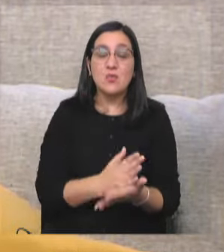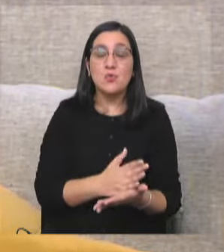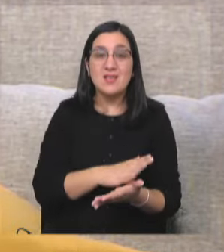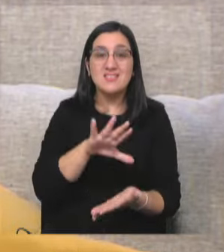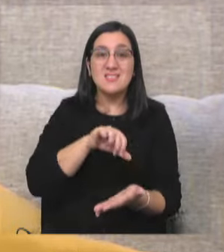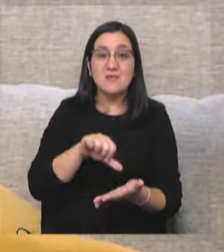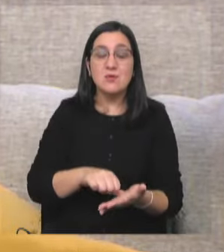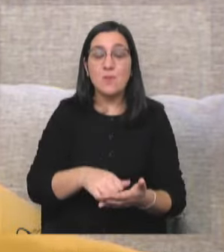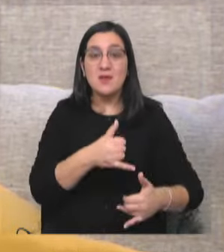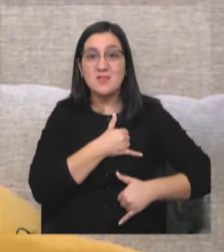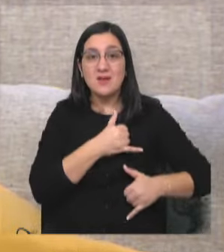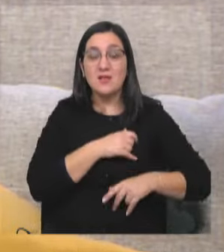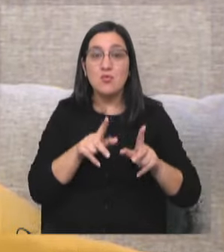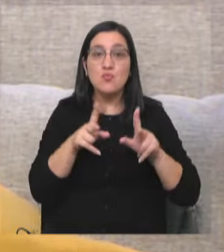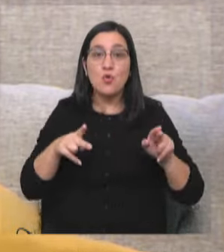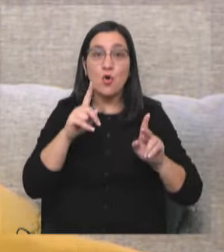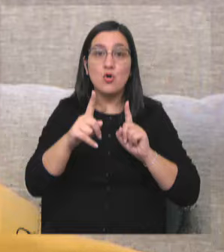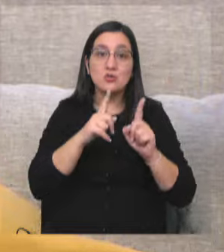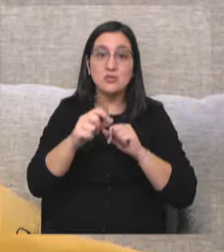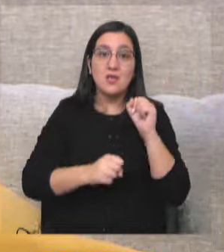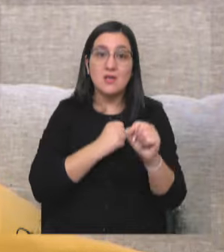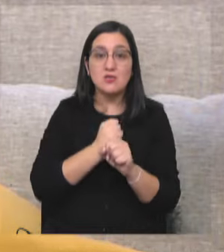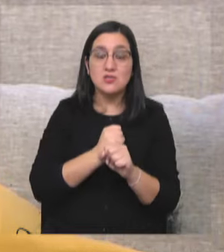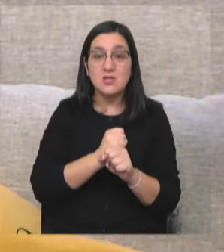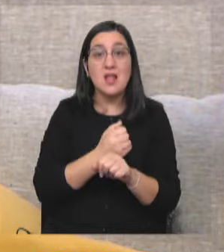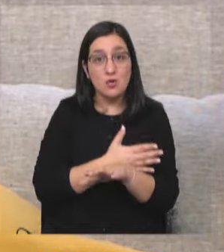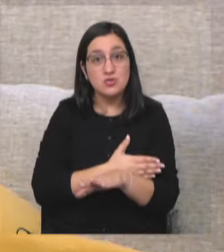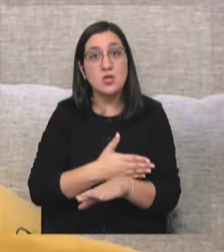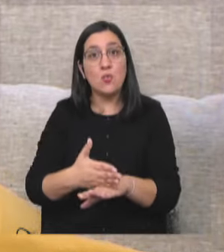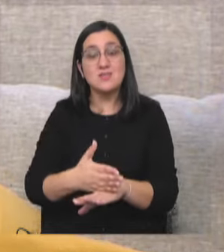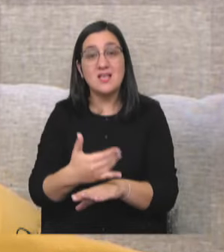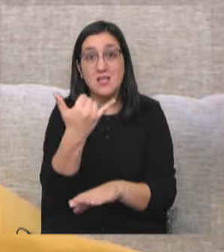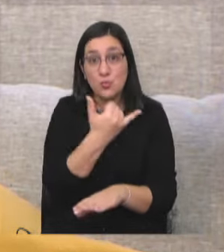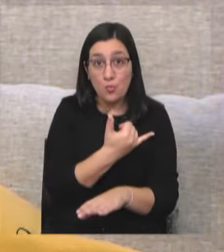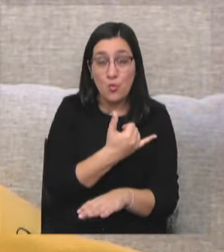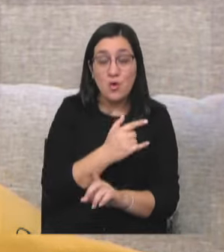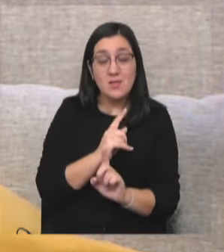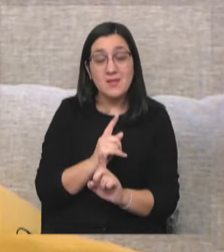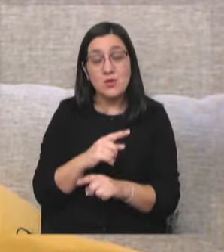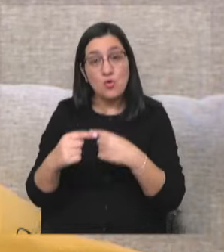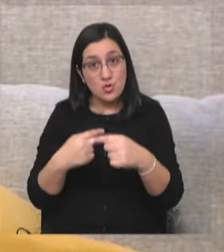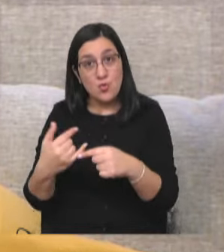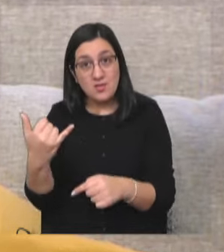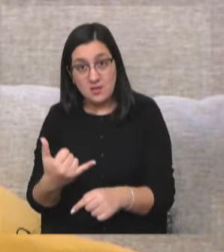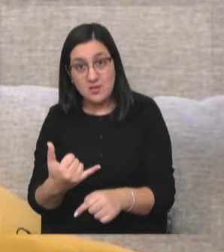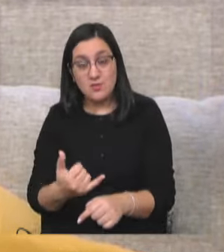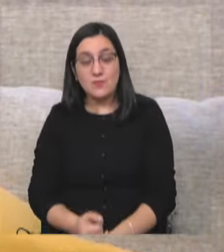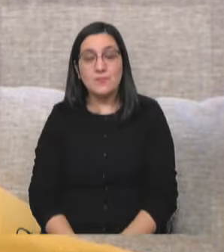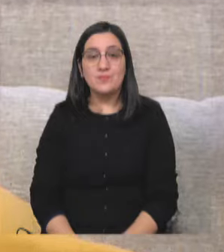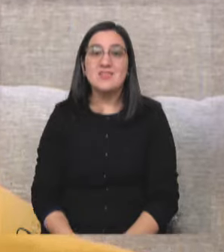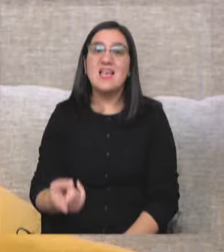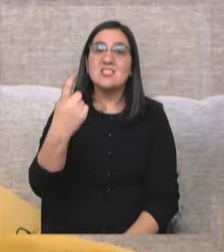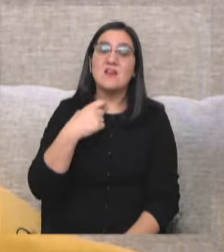de 11 años y todas las consecuencias que tuvo y sigue teniendo para nuestra sociedad. Y me parece que ayer